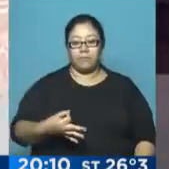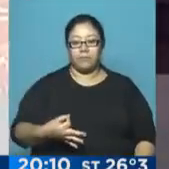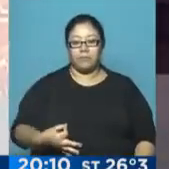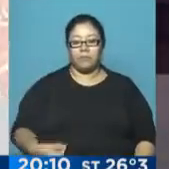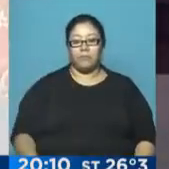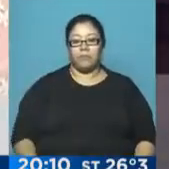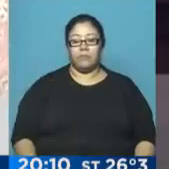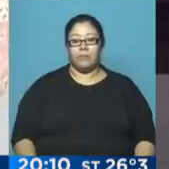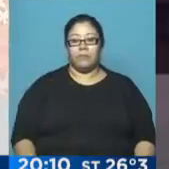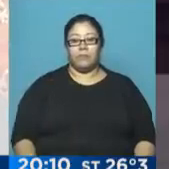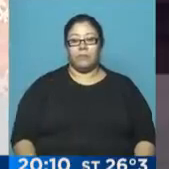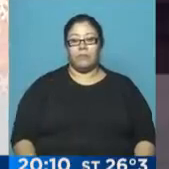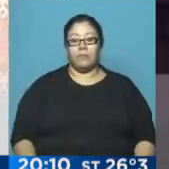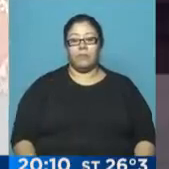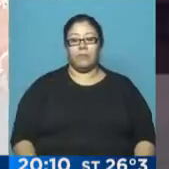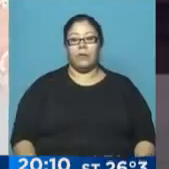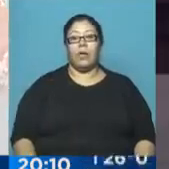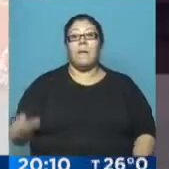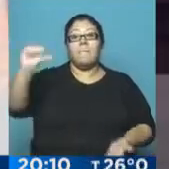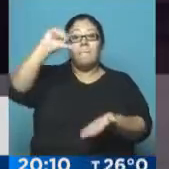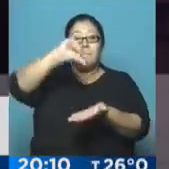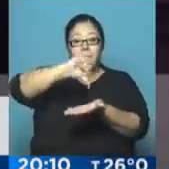de que este país,